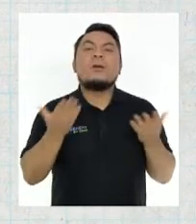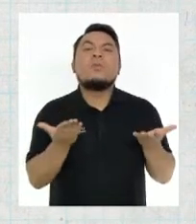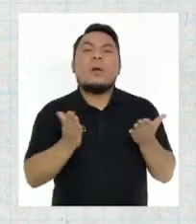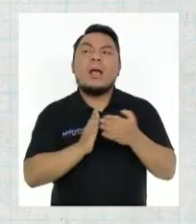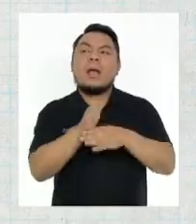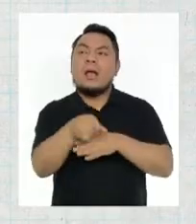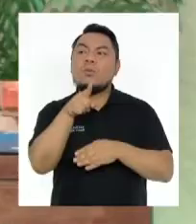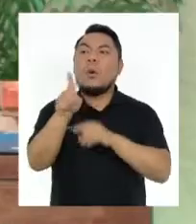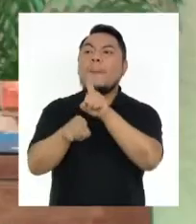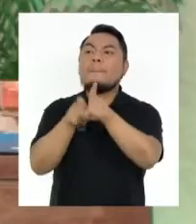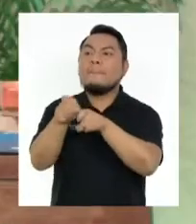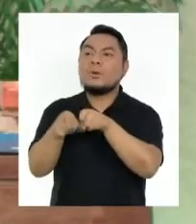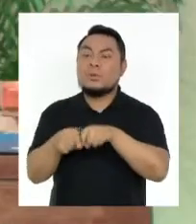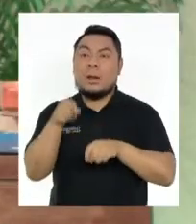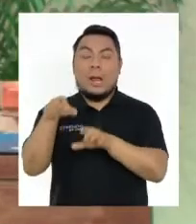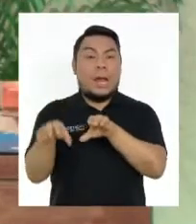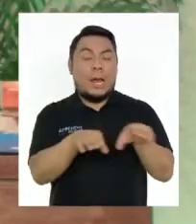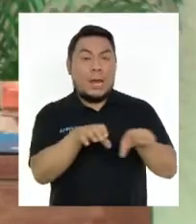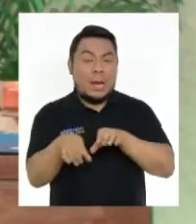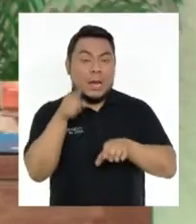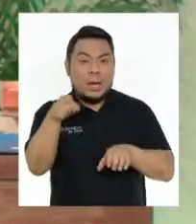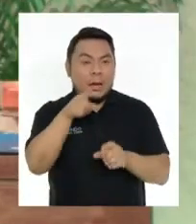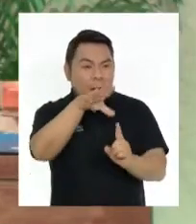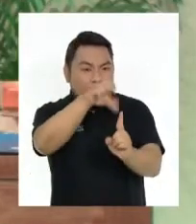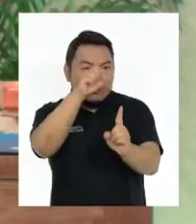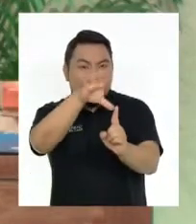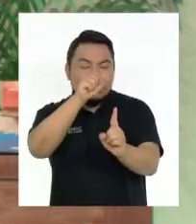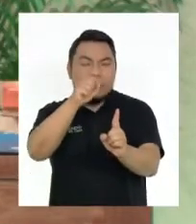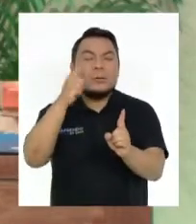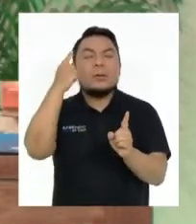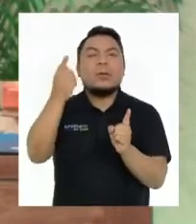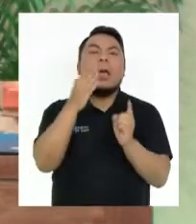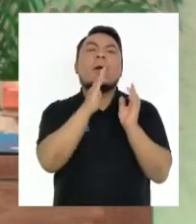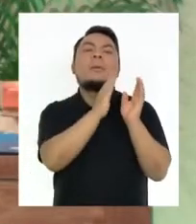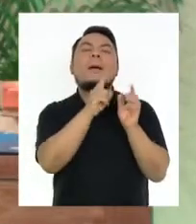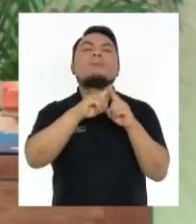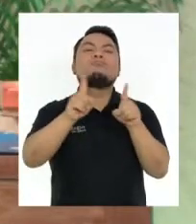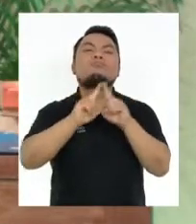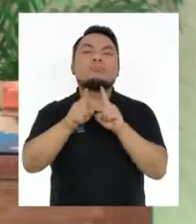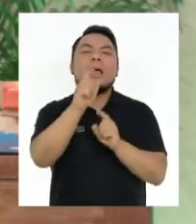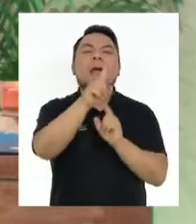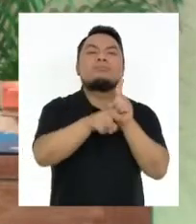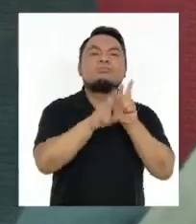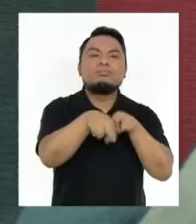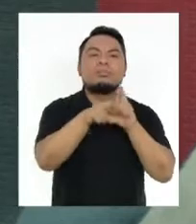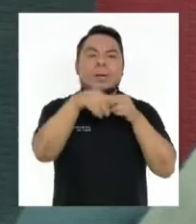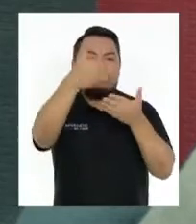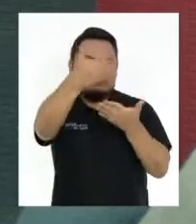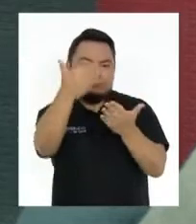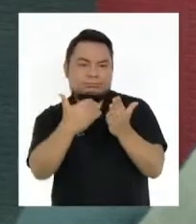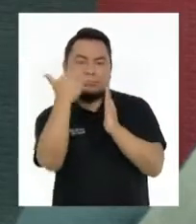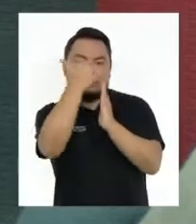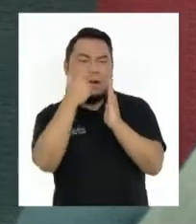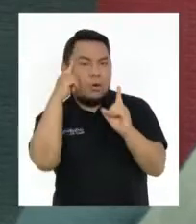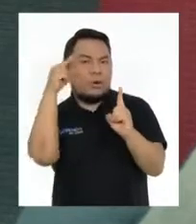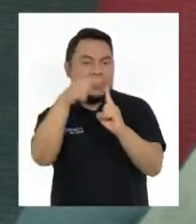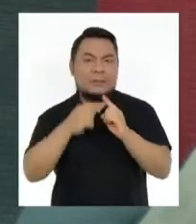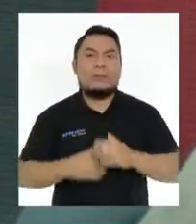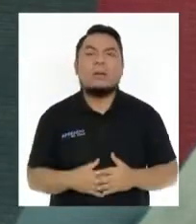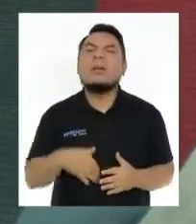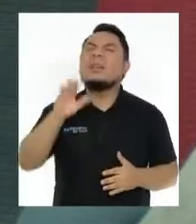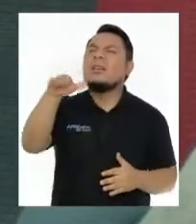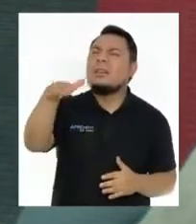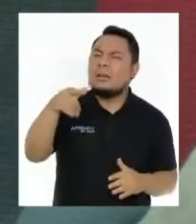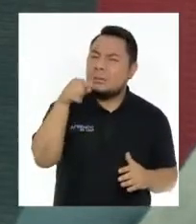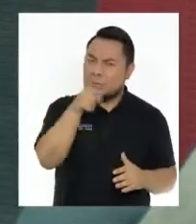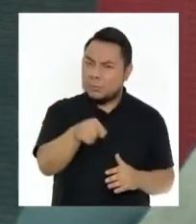de una pregunta. Se realiza la identificación de las variables y determinación de los objetivos. ¿Qué te parece?